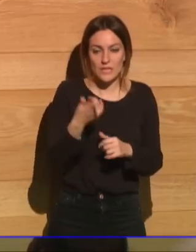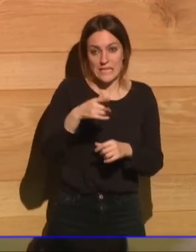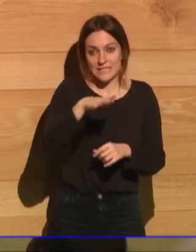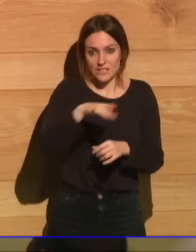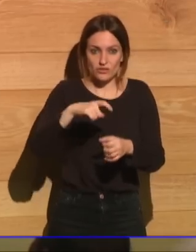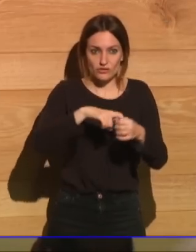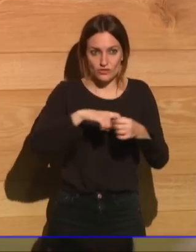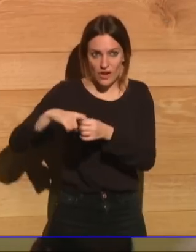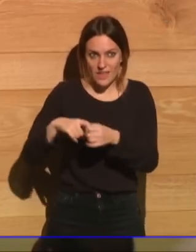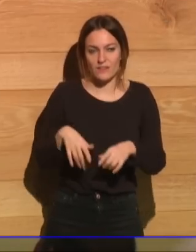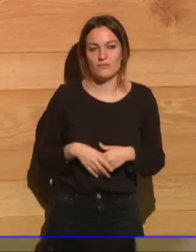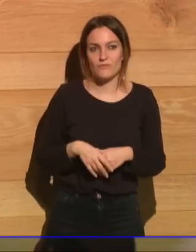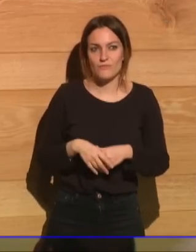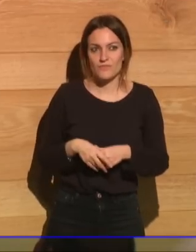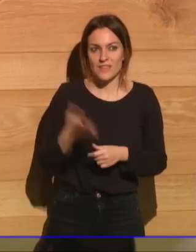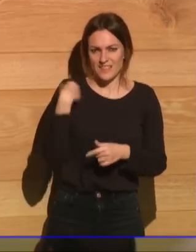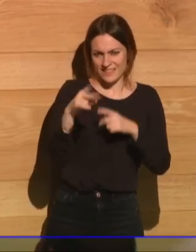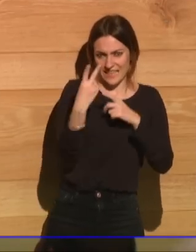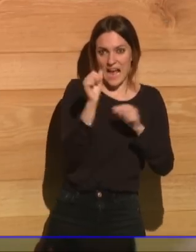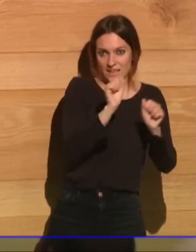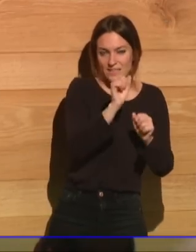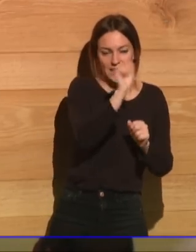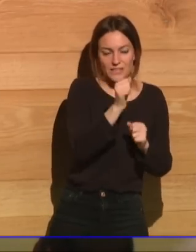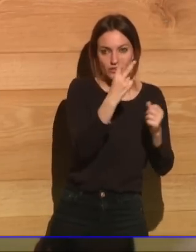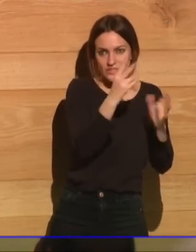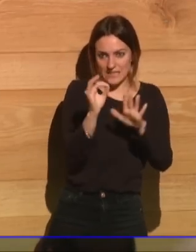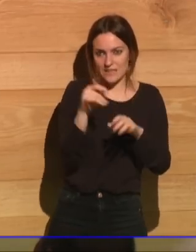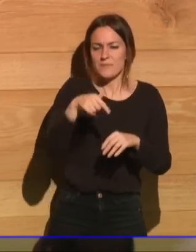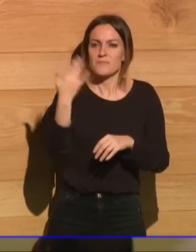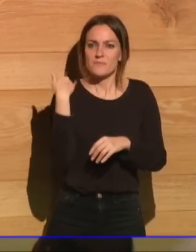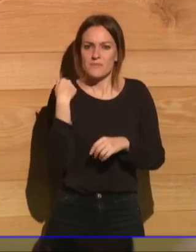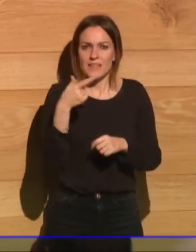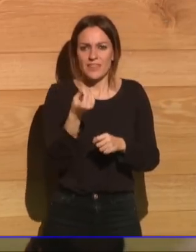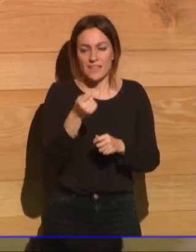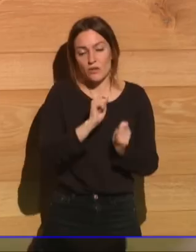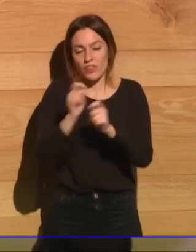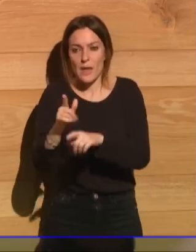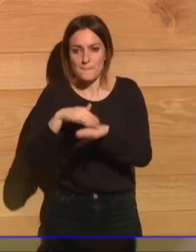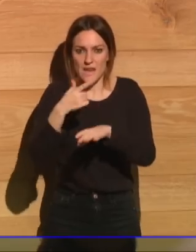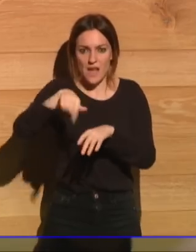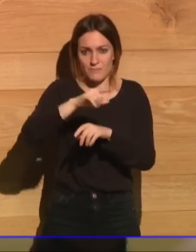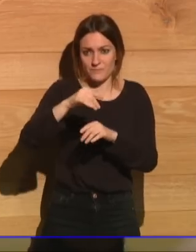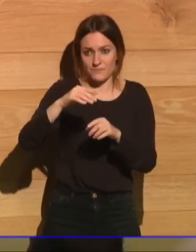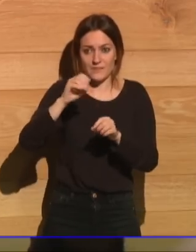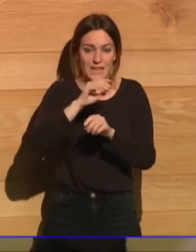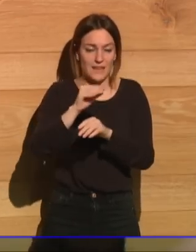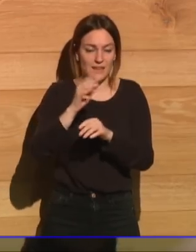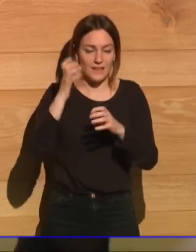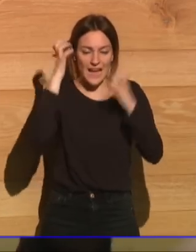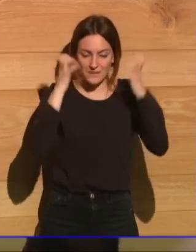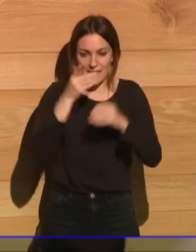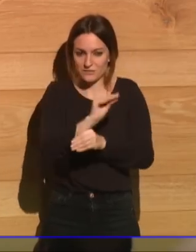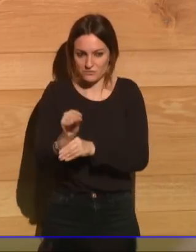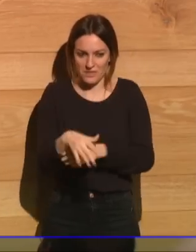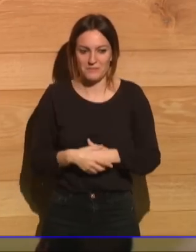70. Fíjate. Y donó Qué todo mérito, para un refugio de animales. Siempre, Fíjate todo. siempre. Fíjate. Sí, sí, sí. Uno sí, muy siempre hay concreto. un niño, Hay que ser un niño tonto. bueno, un niño bueno.